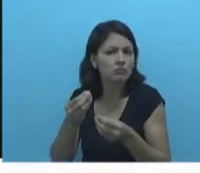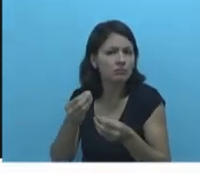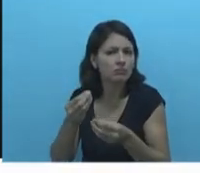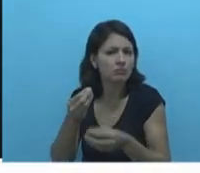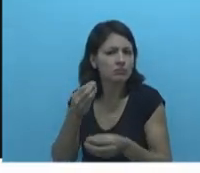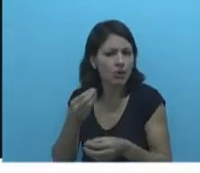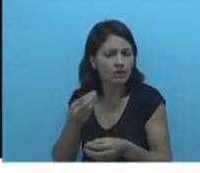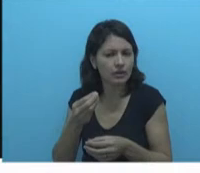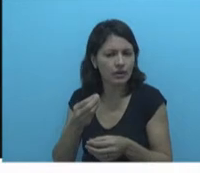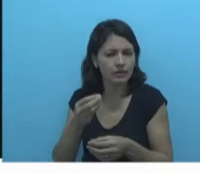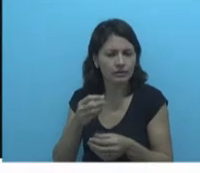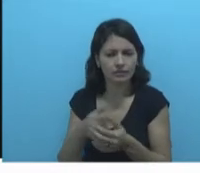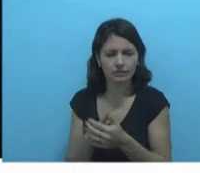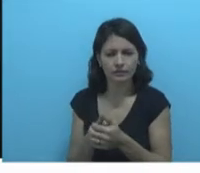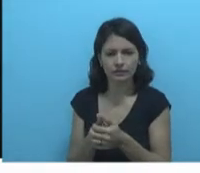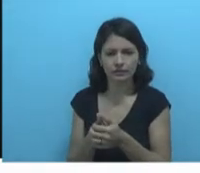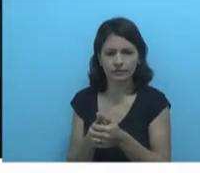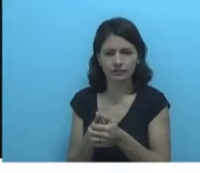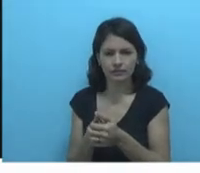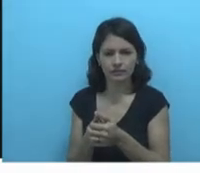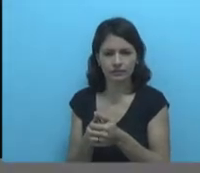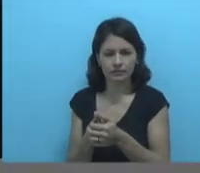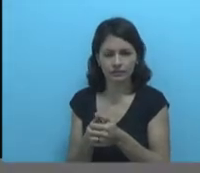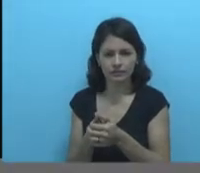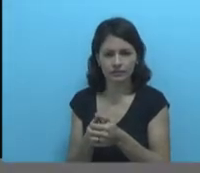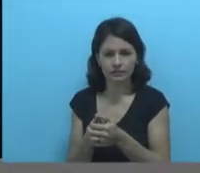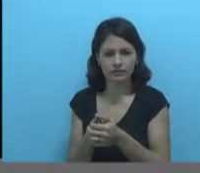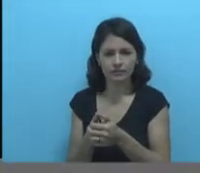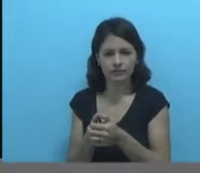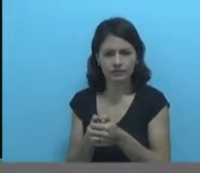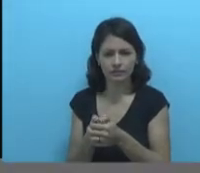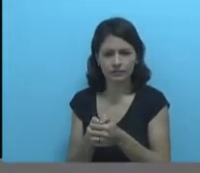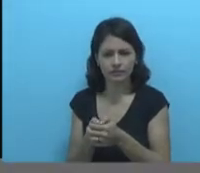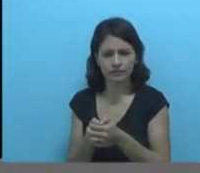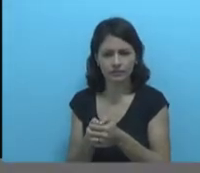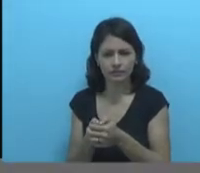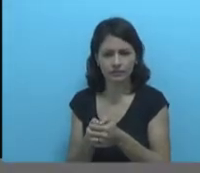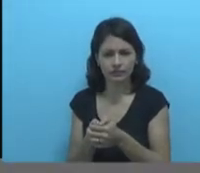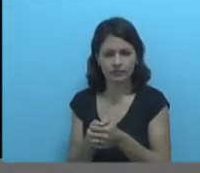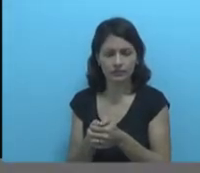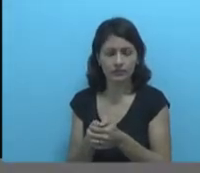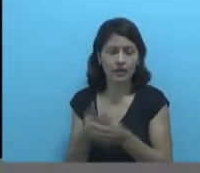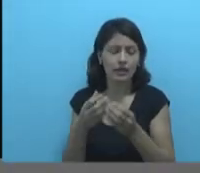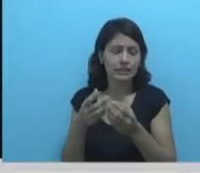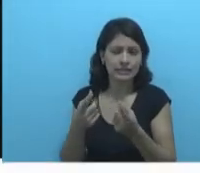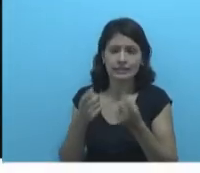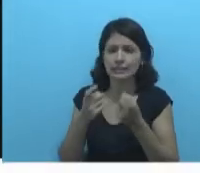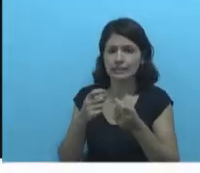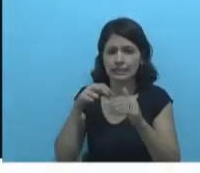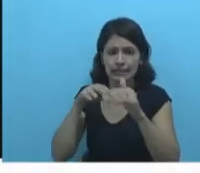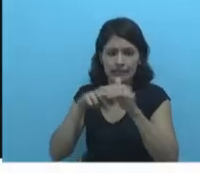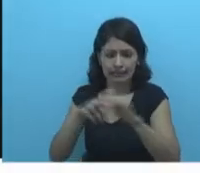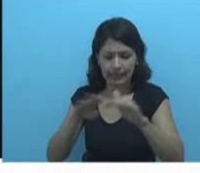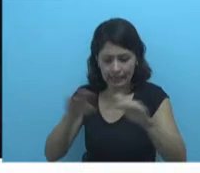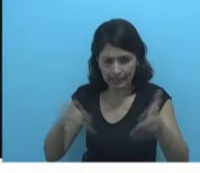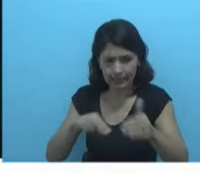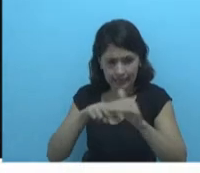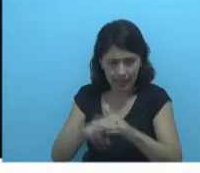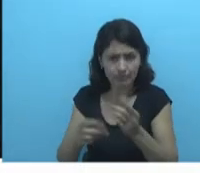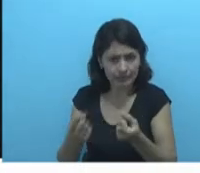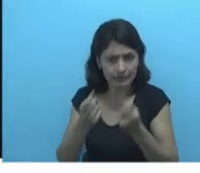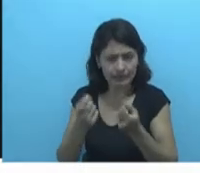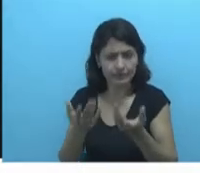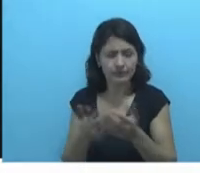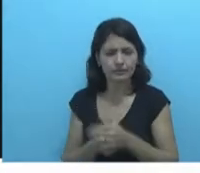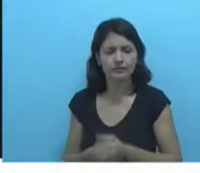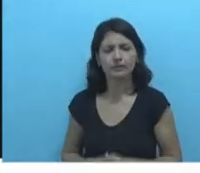cedía el uso del inmueble y las instalaciones para justamente ante este estado de emergencia sanitaria.